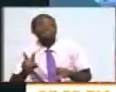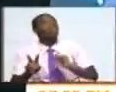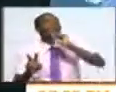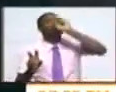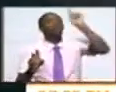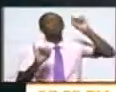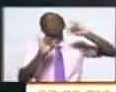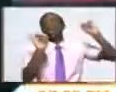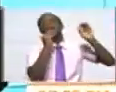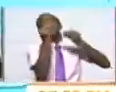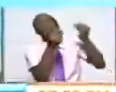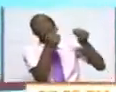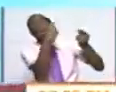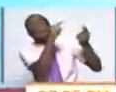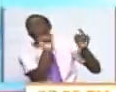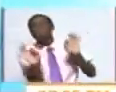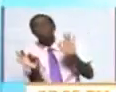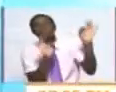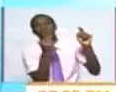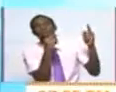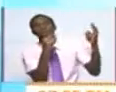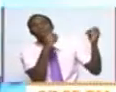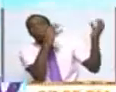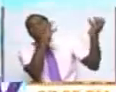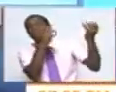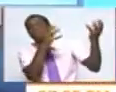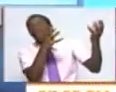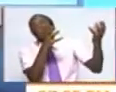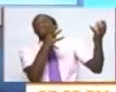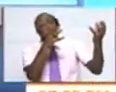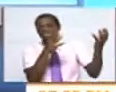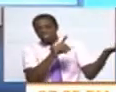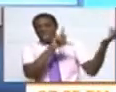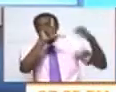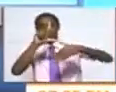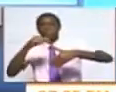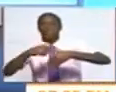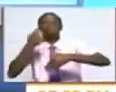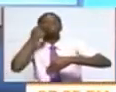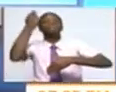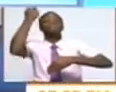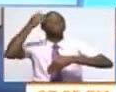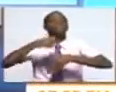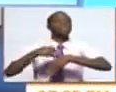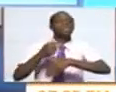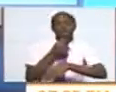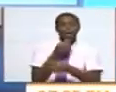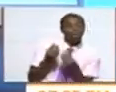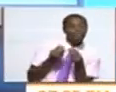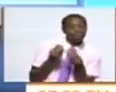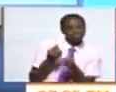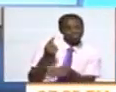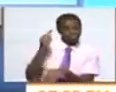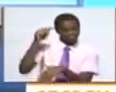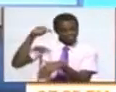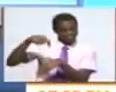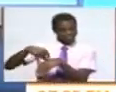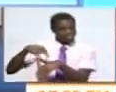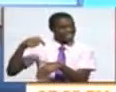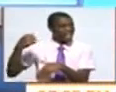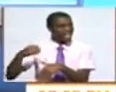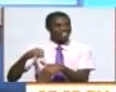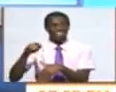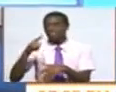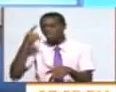la primera vez que se trata de aplicar en Latinoamérica y el país escogido fue precisamente el país semilla de todos los